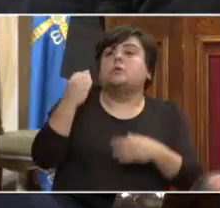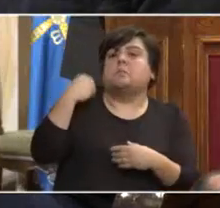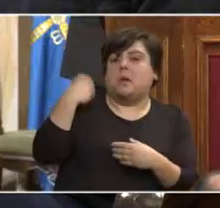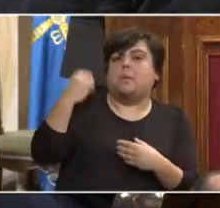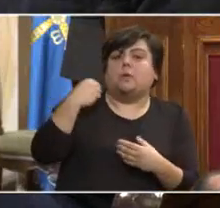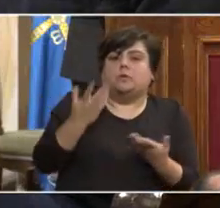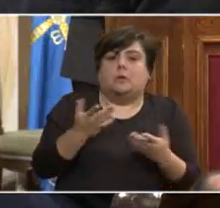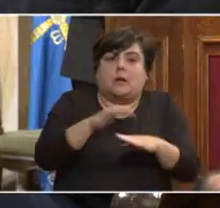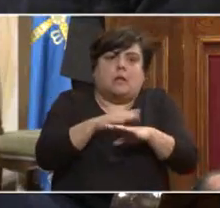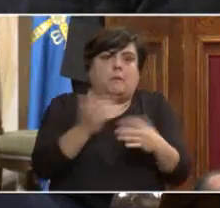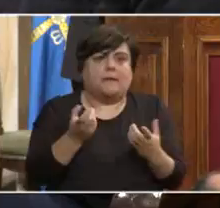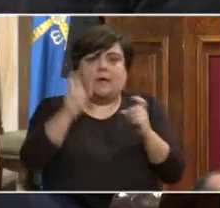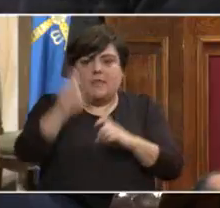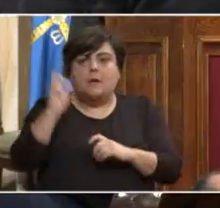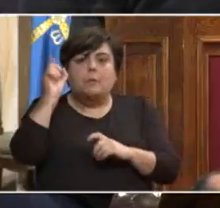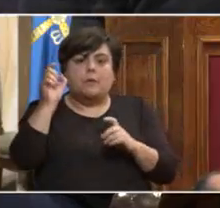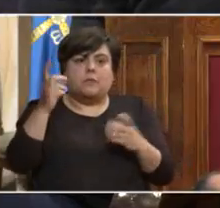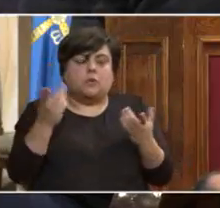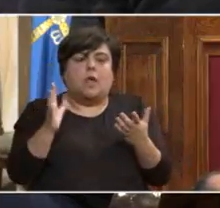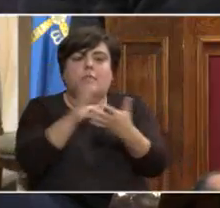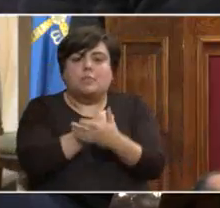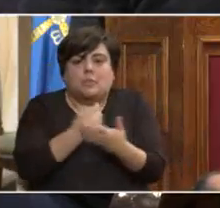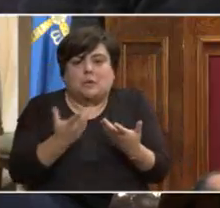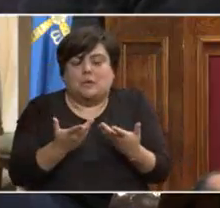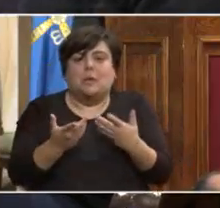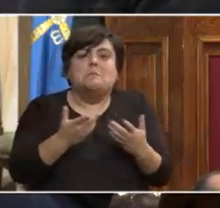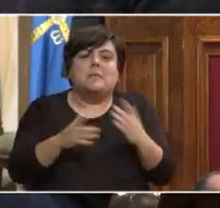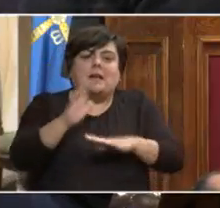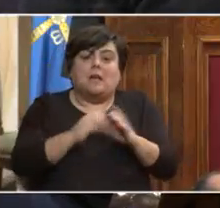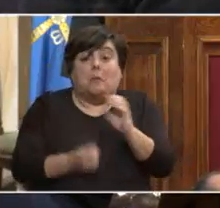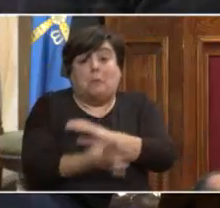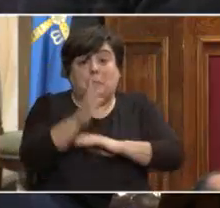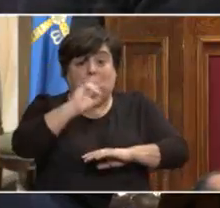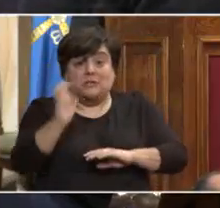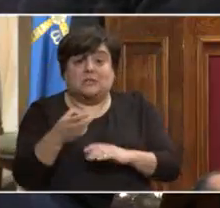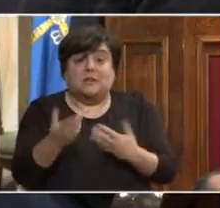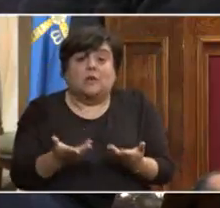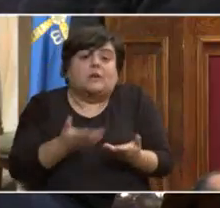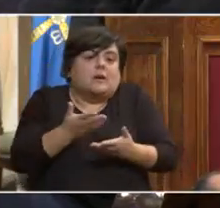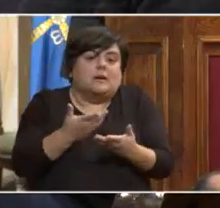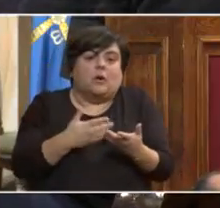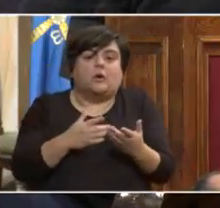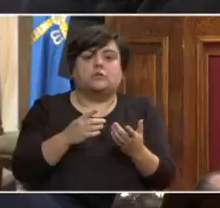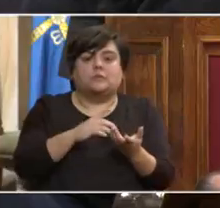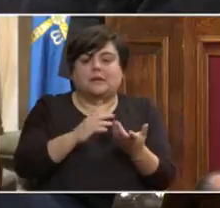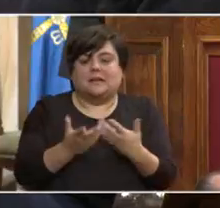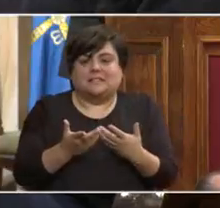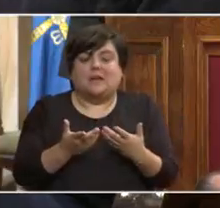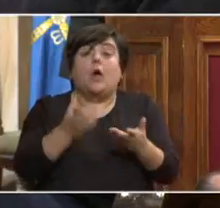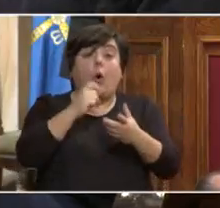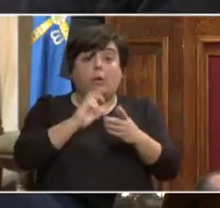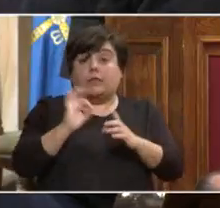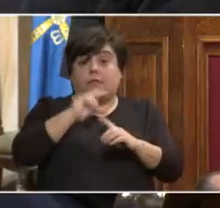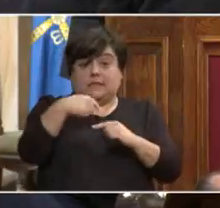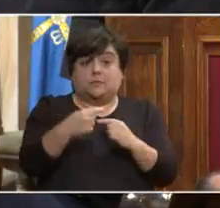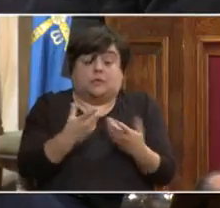en la temática de Mastropiero implica la totalidad intrínseca de su producción en tanto causa-efecto en la consecuencia posterior, o más bien como una consecuencia posterior en una causa-efecto anterior epónima, inmarcesible,